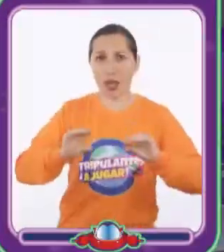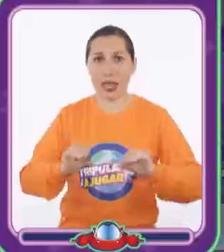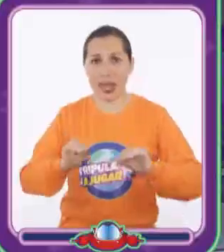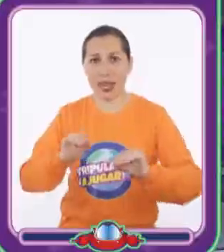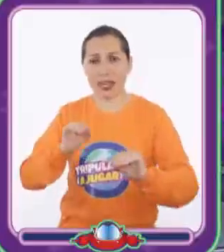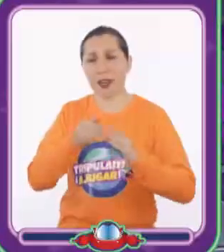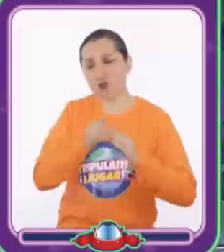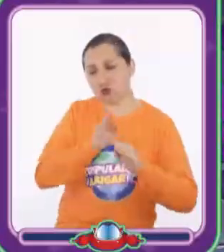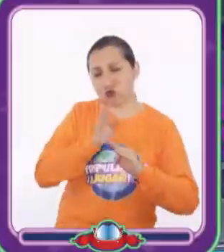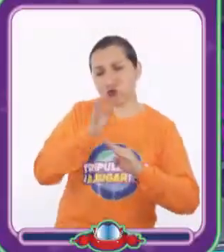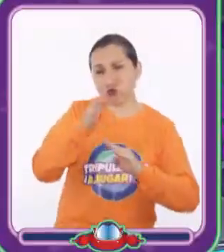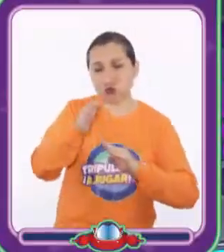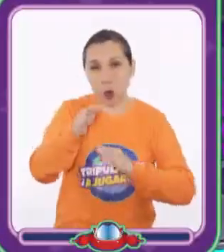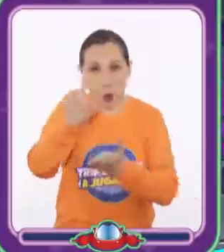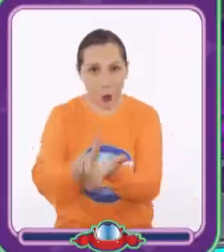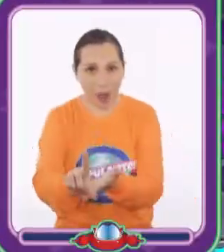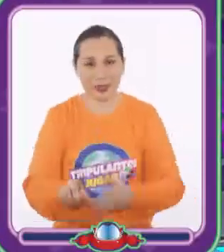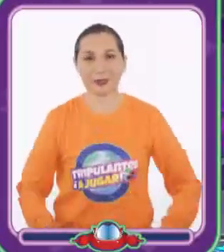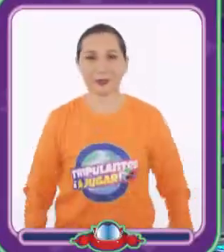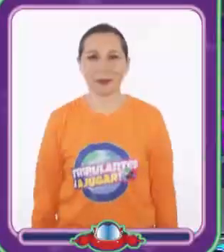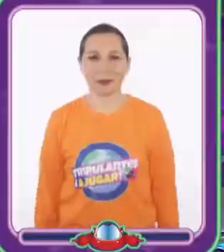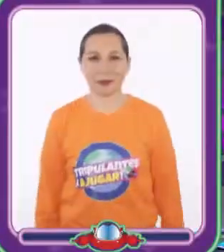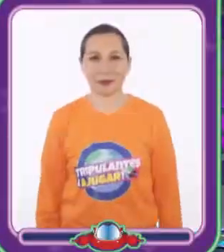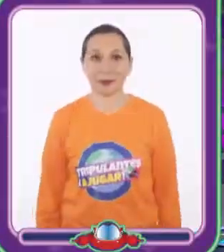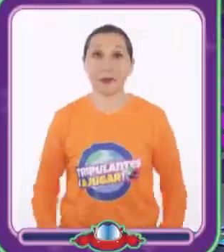los cojines del destino.